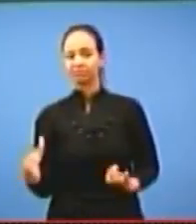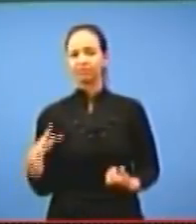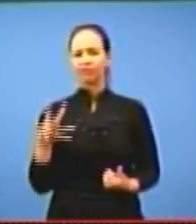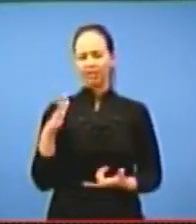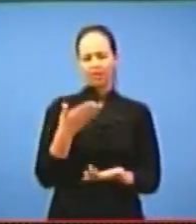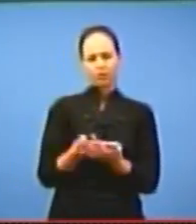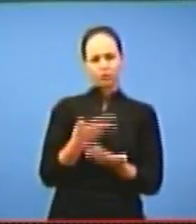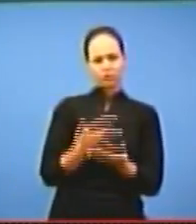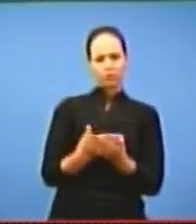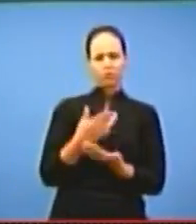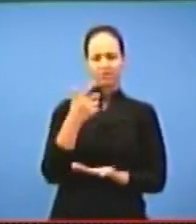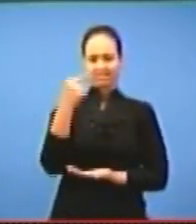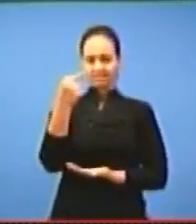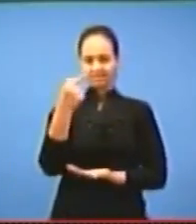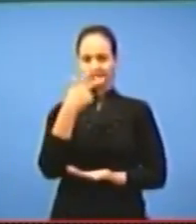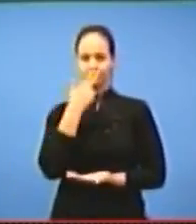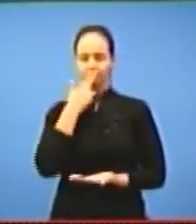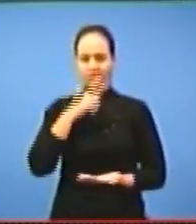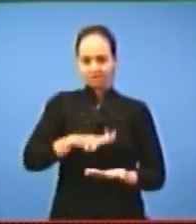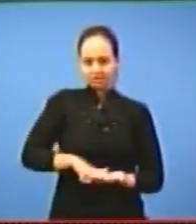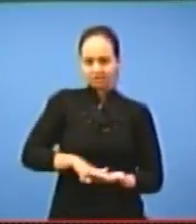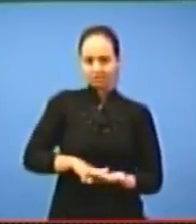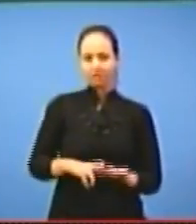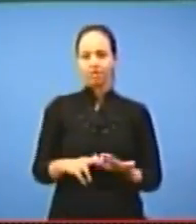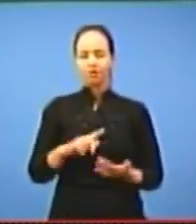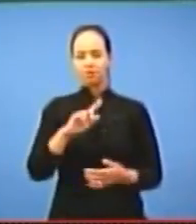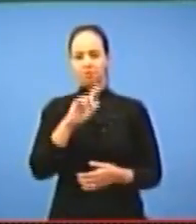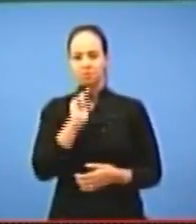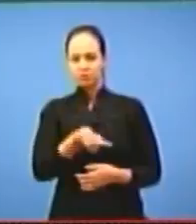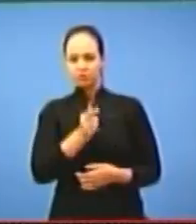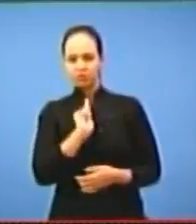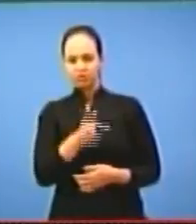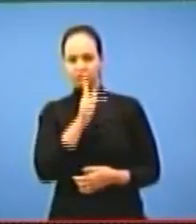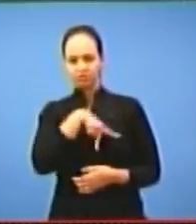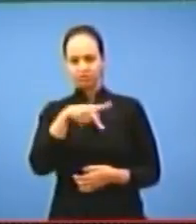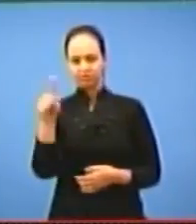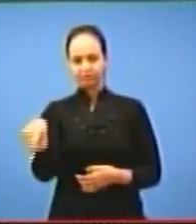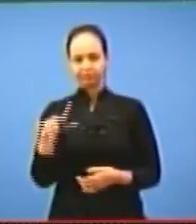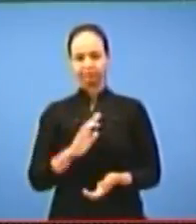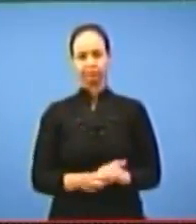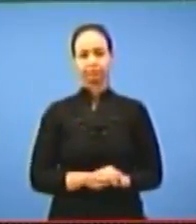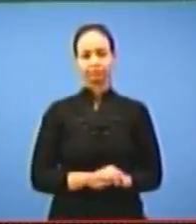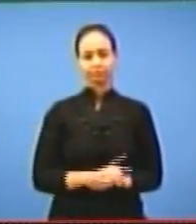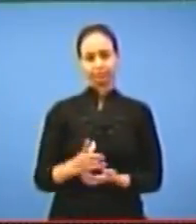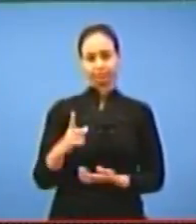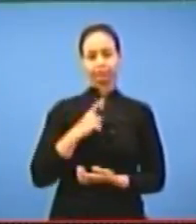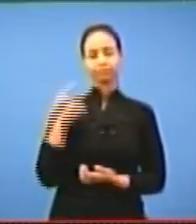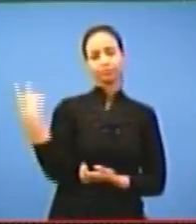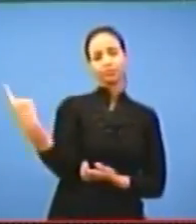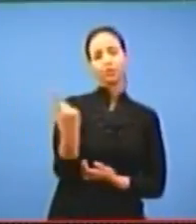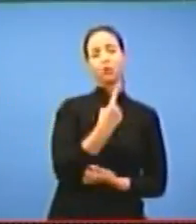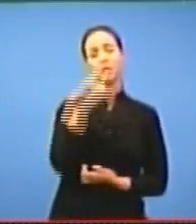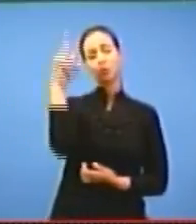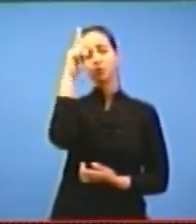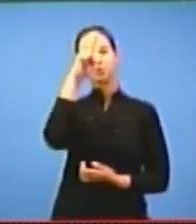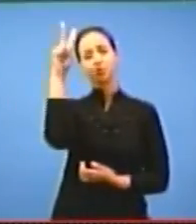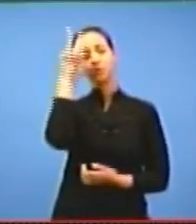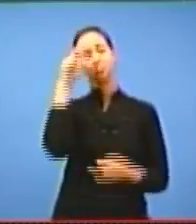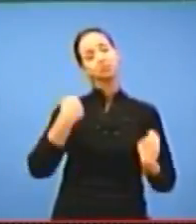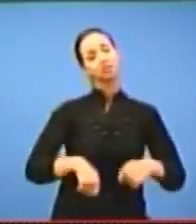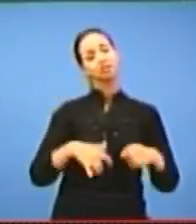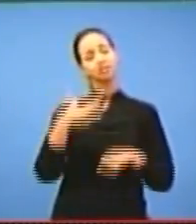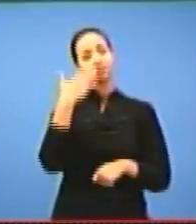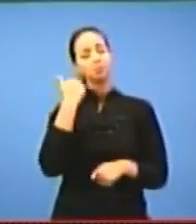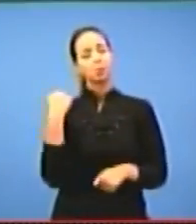ver los estudios de las 7 cartas. El pastor Jed Elti ha traído en las escuelas dominicales, mostrando nuestra historia. Tenemos que